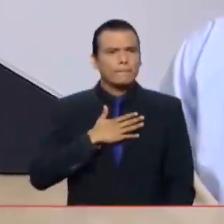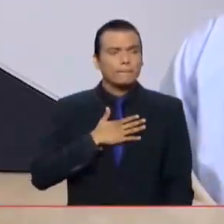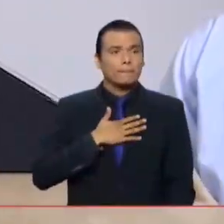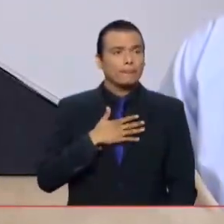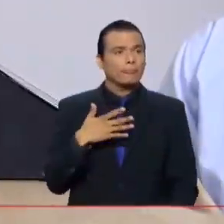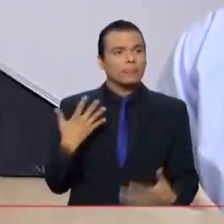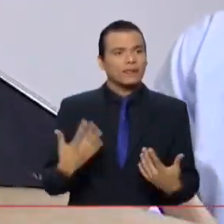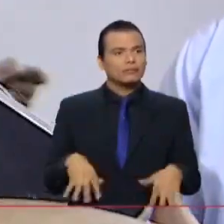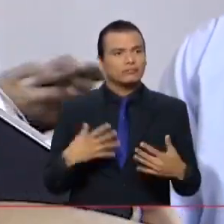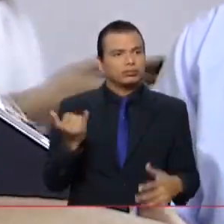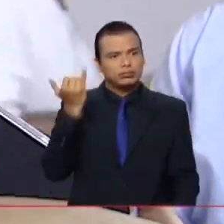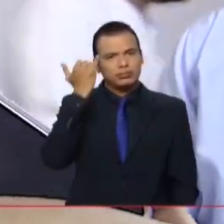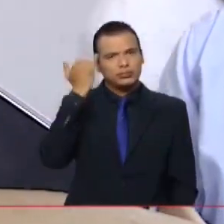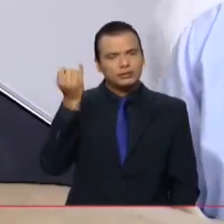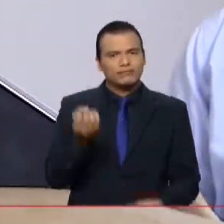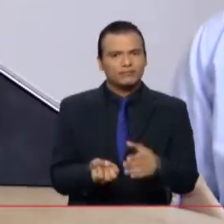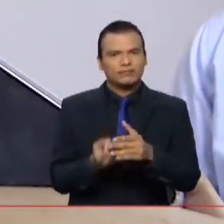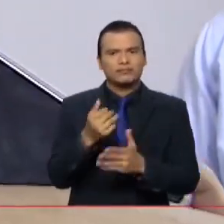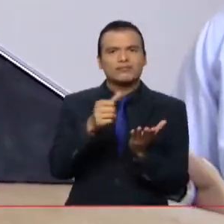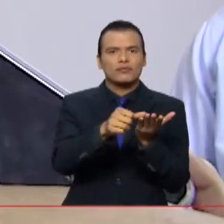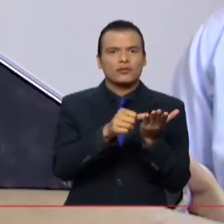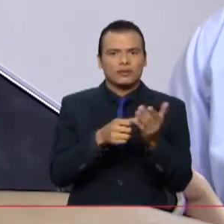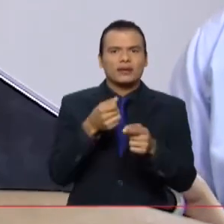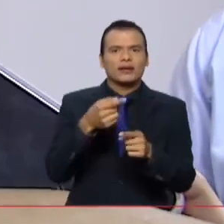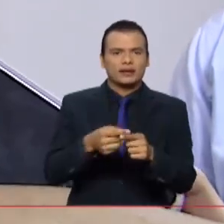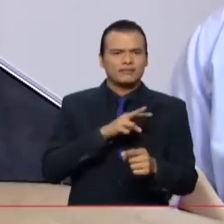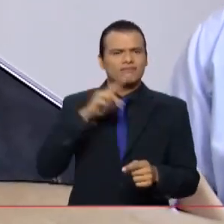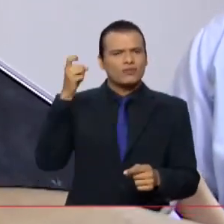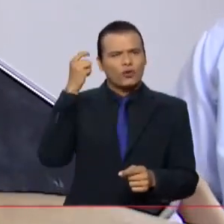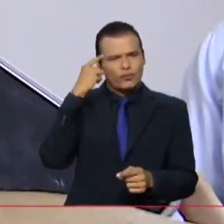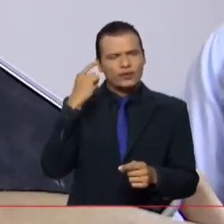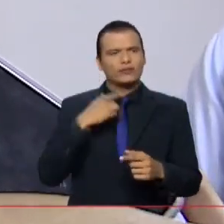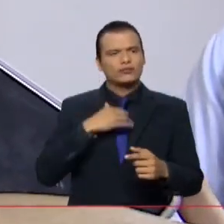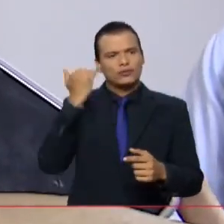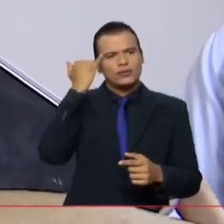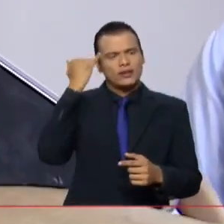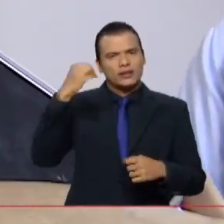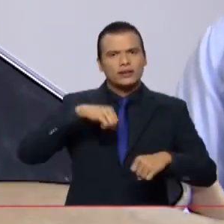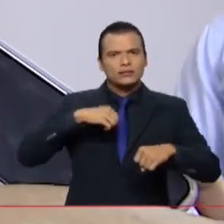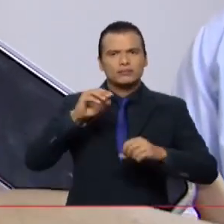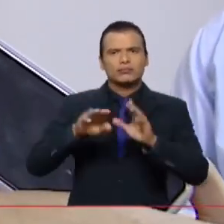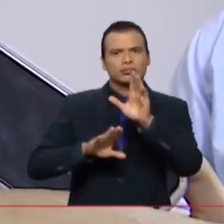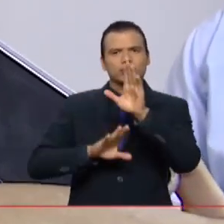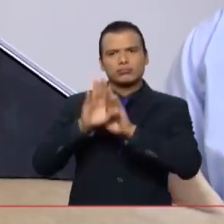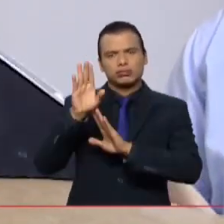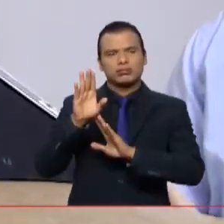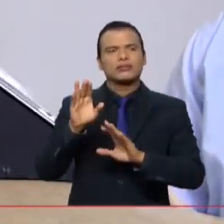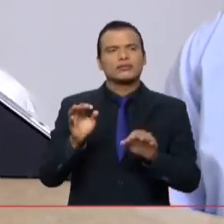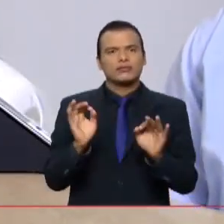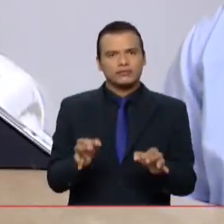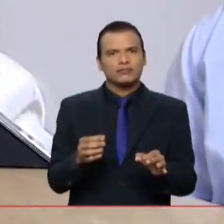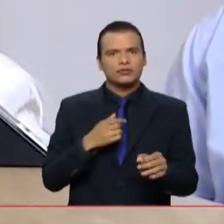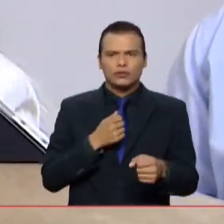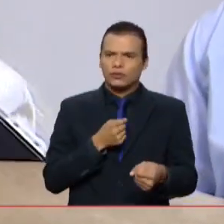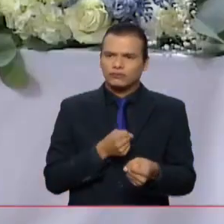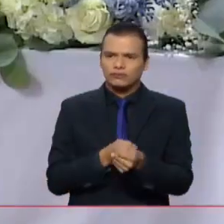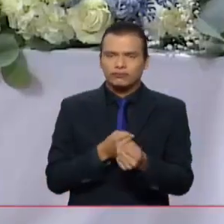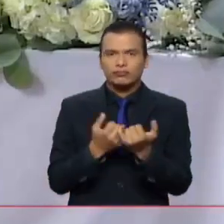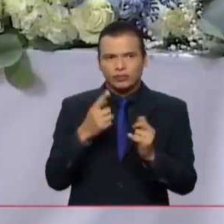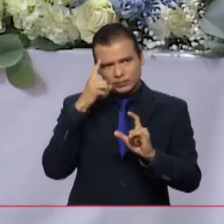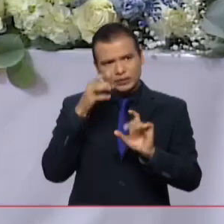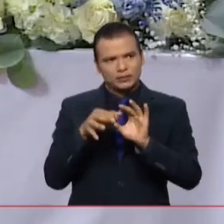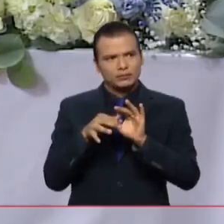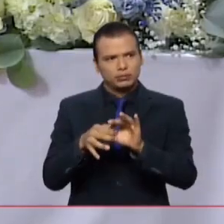yo creé cuando estuve en la primera gobernación y ahora lo vamos a fortalecer mucho. Queremos hacer seguimiento con las universidades,